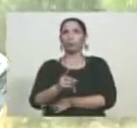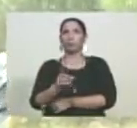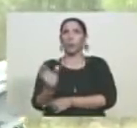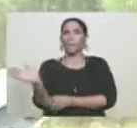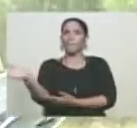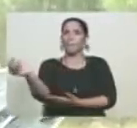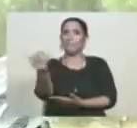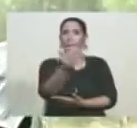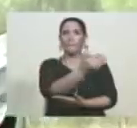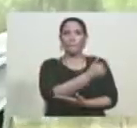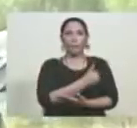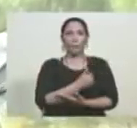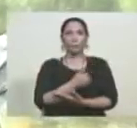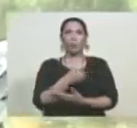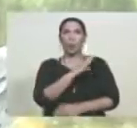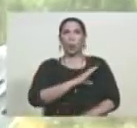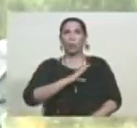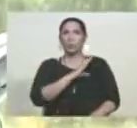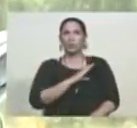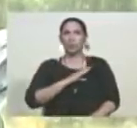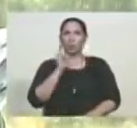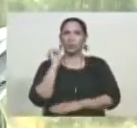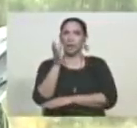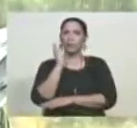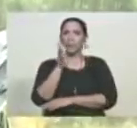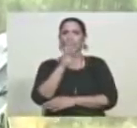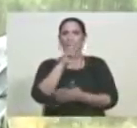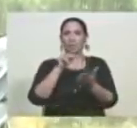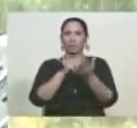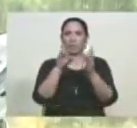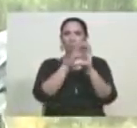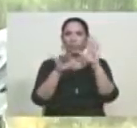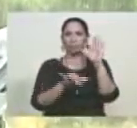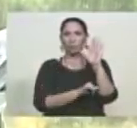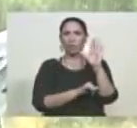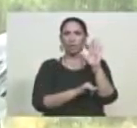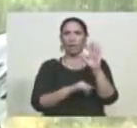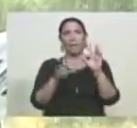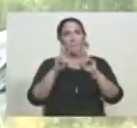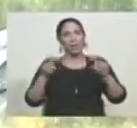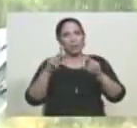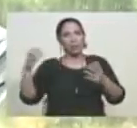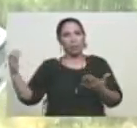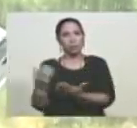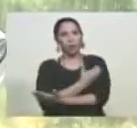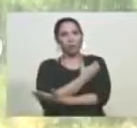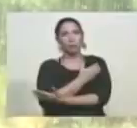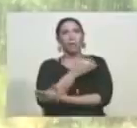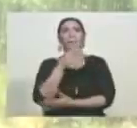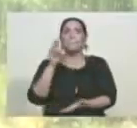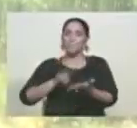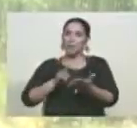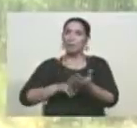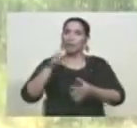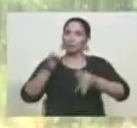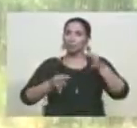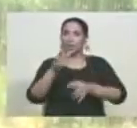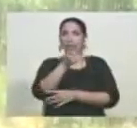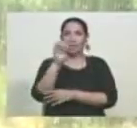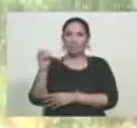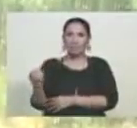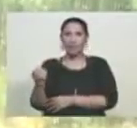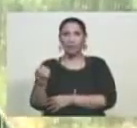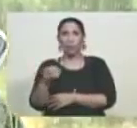de la Asamblea Nacional Constituyente que investiga los desalojos de los campesinos. Verdad y justicia para los más de 300